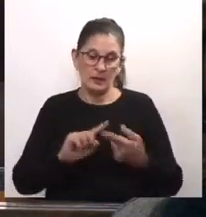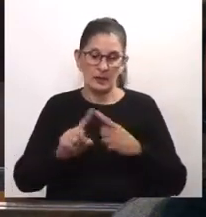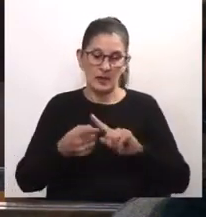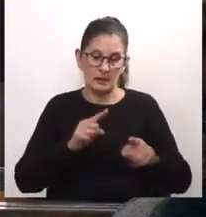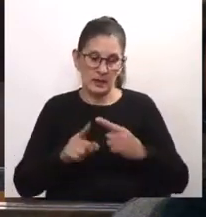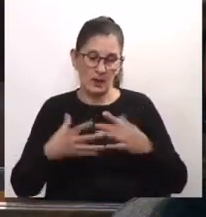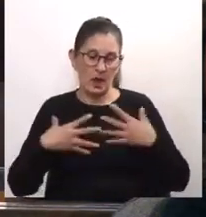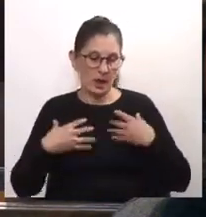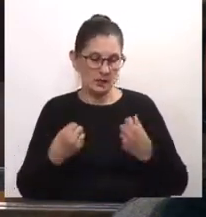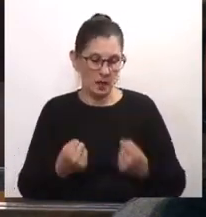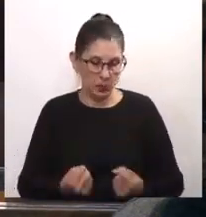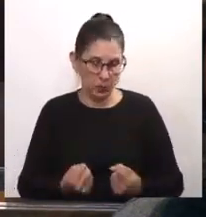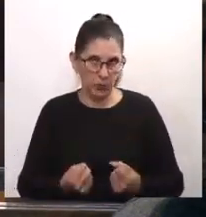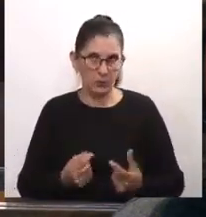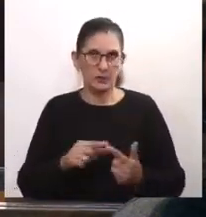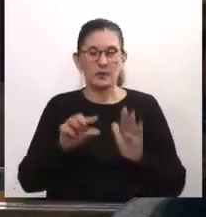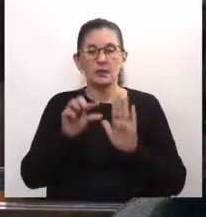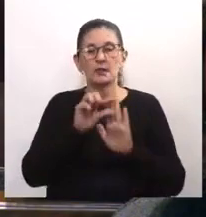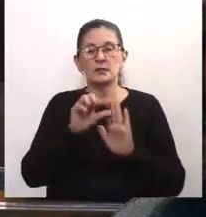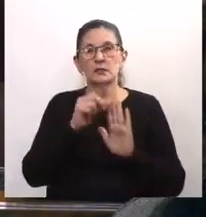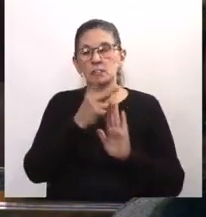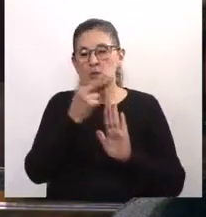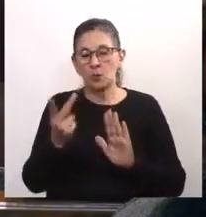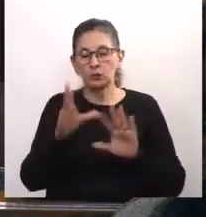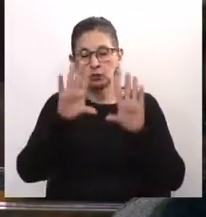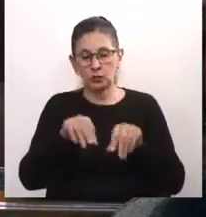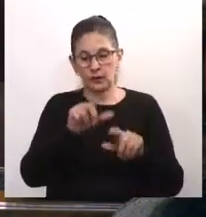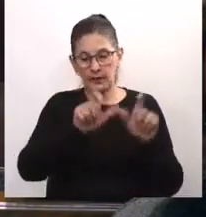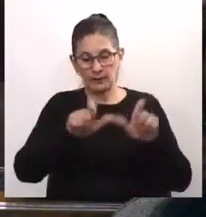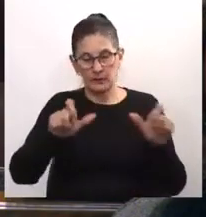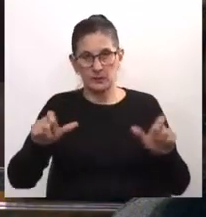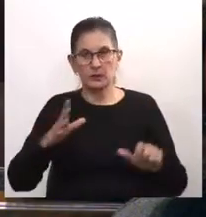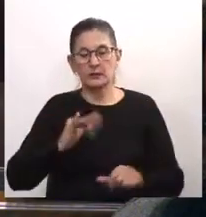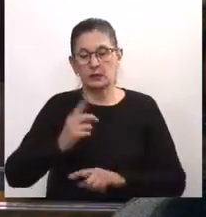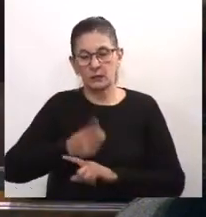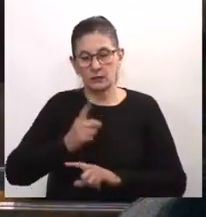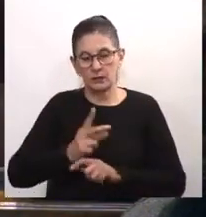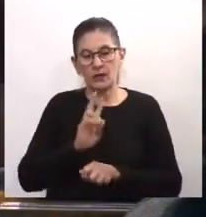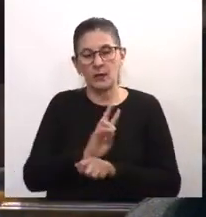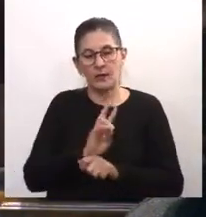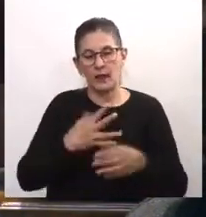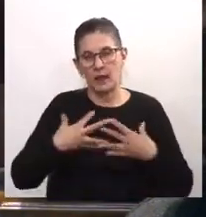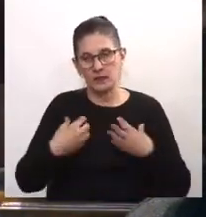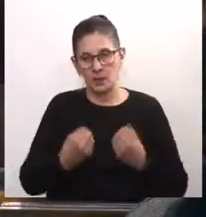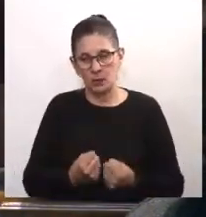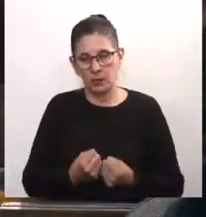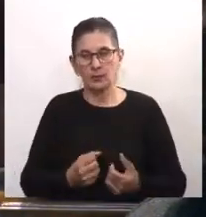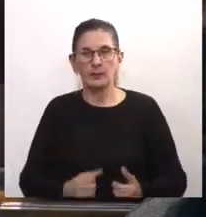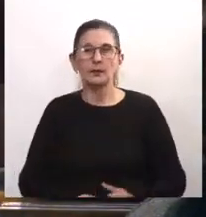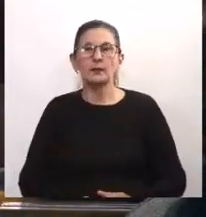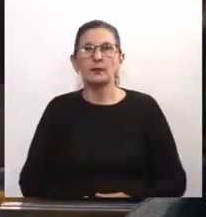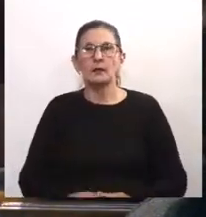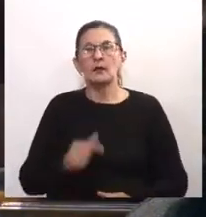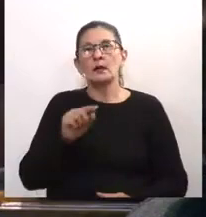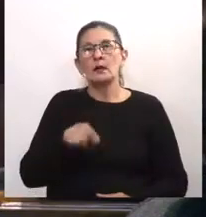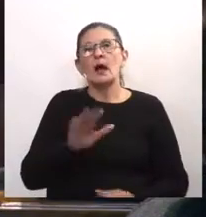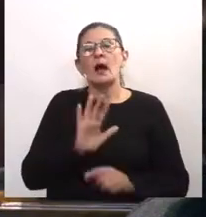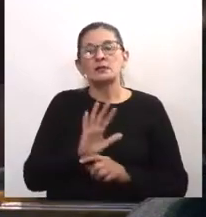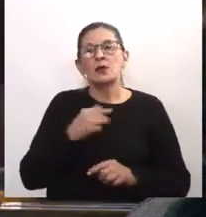relacionadas a la salud. Inciso segundo, todos los habitantes tienen el deber de cuidar su salud, así